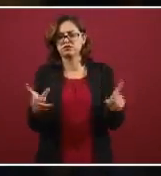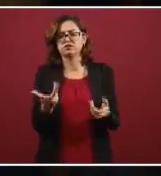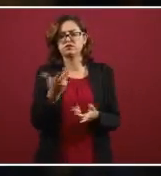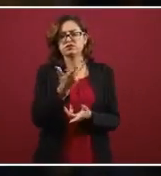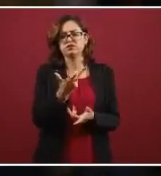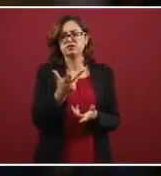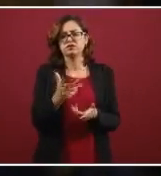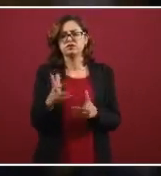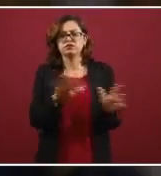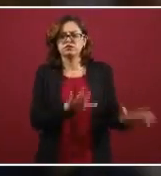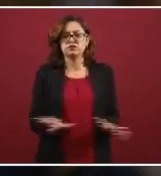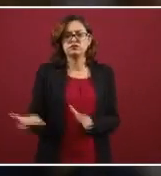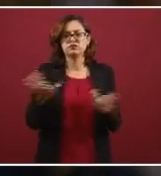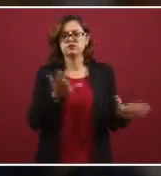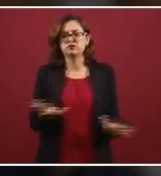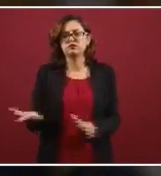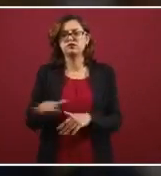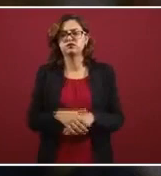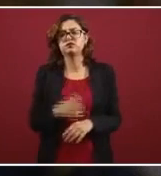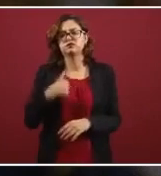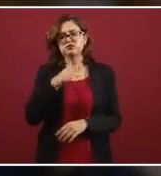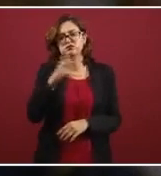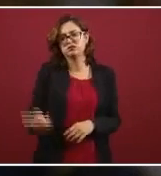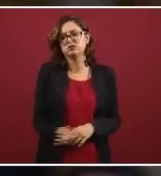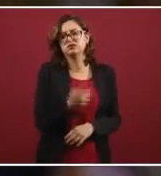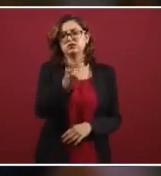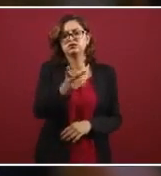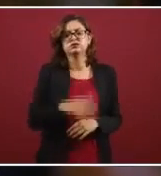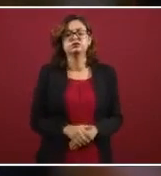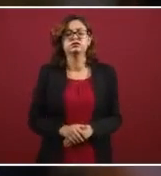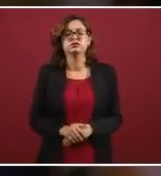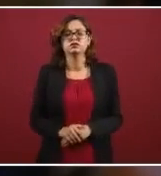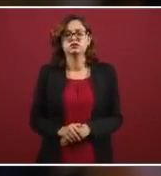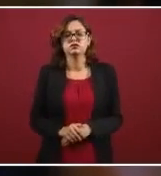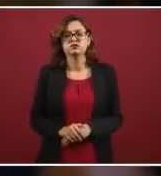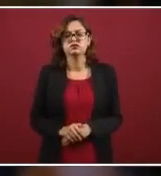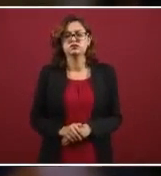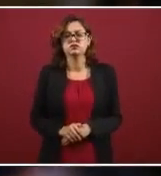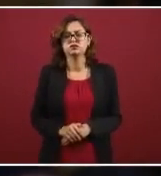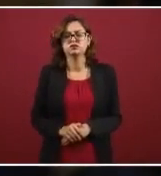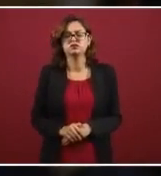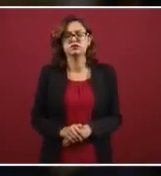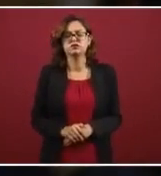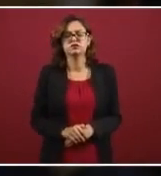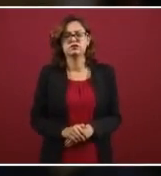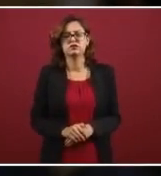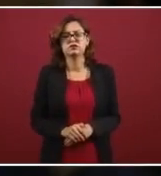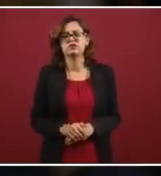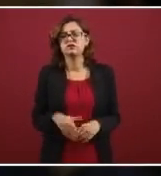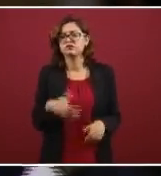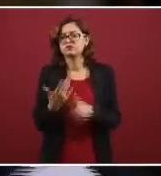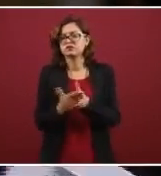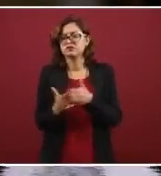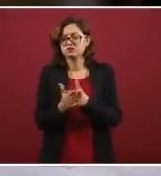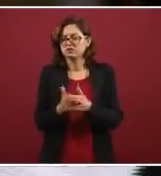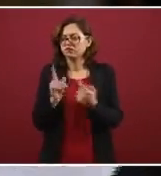más rezagados. En ese sentido, le pregunto, señor presidente, ¿cómo se va a llevar a cabo el acercamiento. Ellos están buscando por muchos